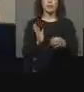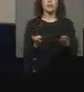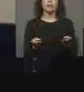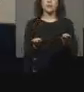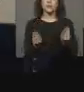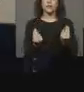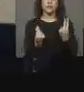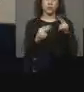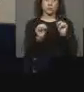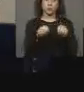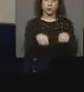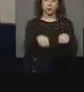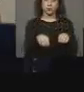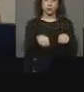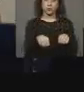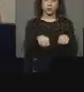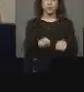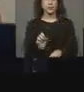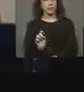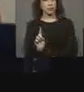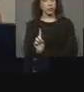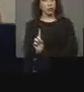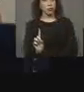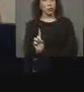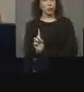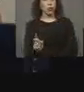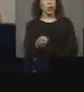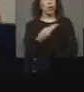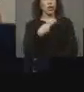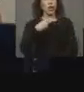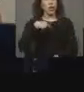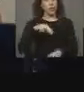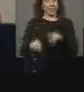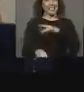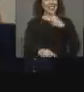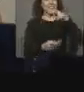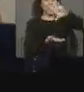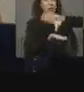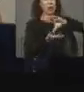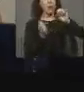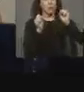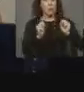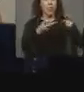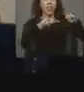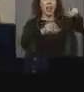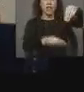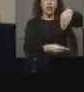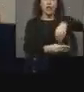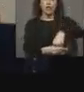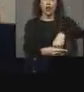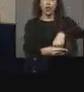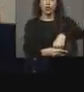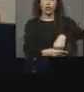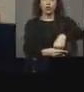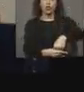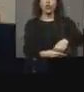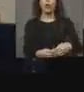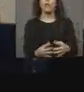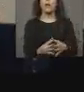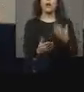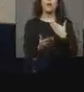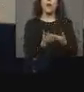su aprobación. Uno es el hecho de que nuestros compatriotas pueden ejercer su derecho a voto en los comicios de